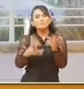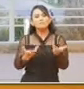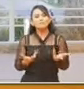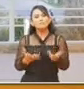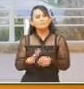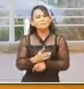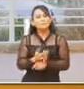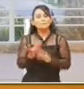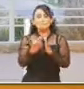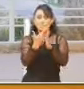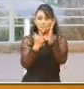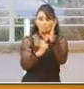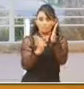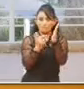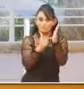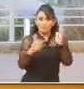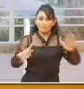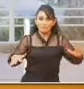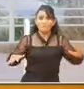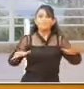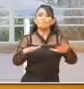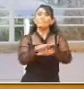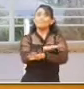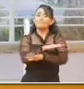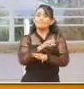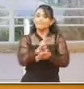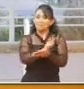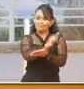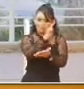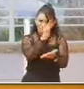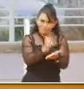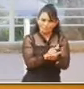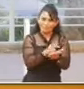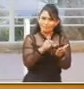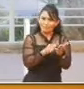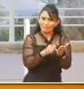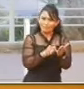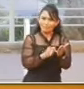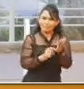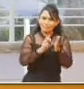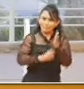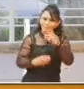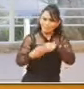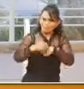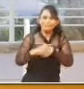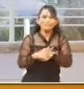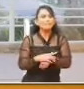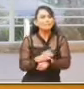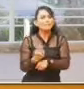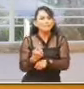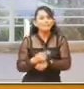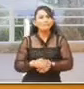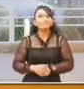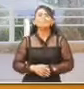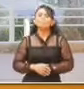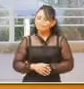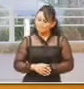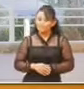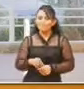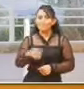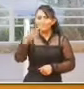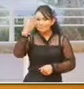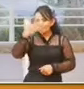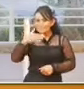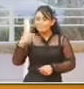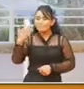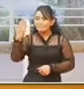esta reforma, esta modificación, acuerdo que se hace, porque pues es un problema que hemos escuchado ya